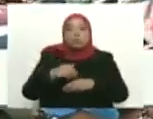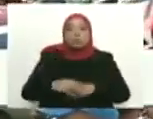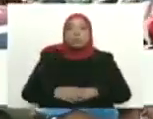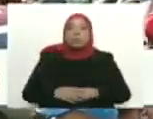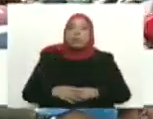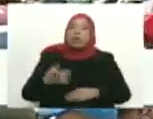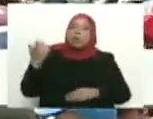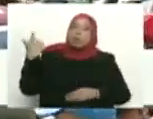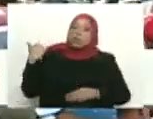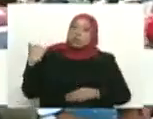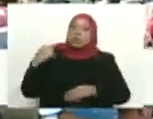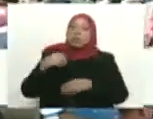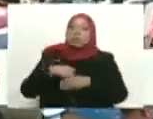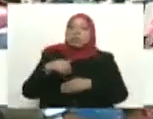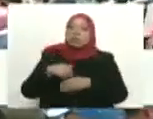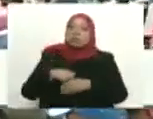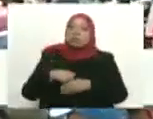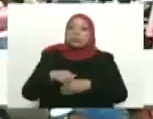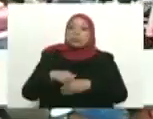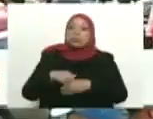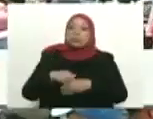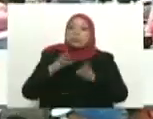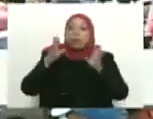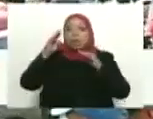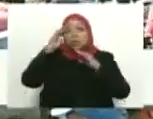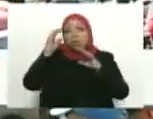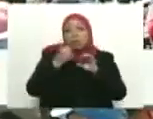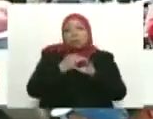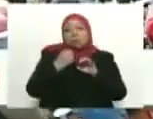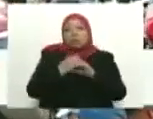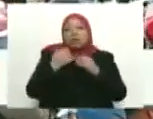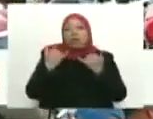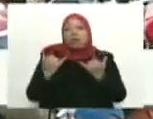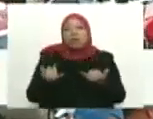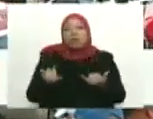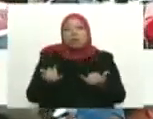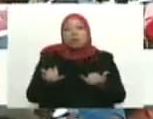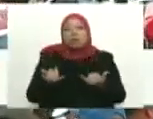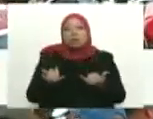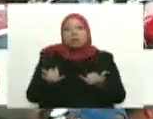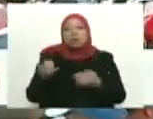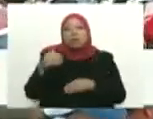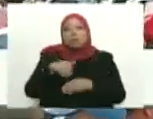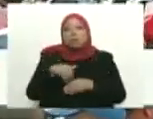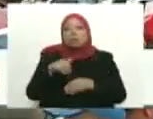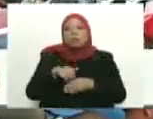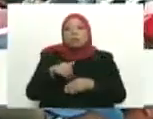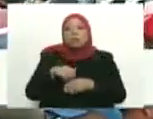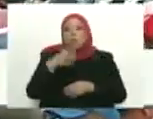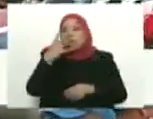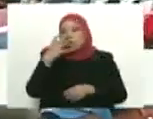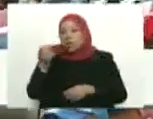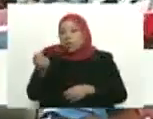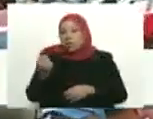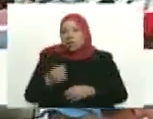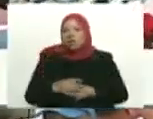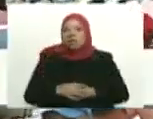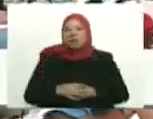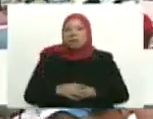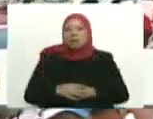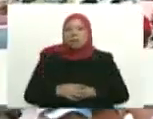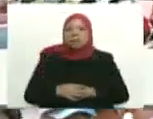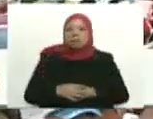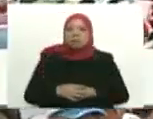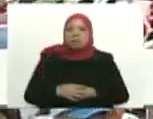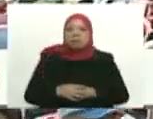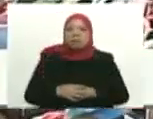elecciones pasadas llamaron a la abstención y ahora van a elecciones. ¿Quién les entiende? Peleados